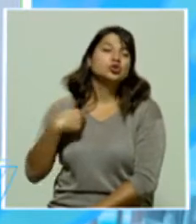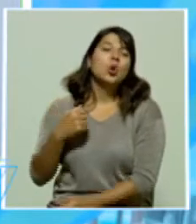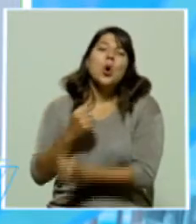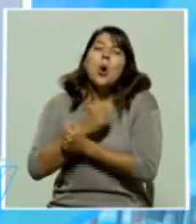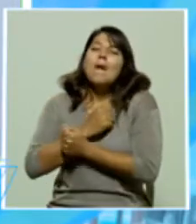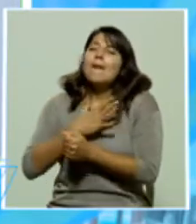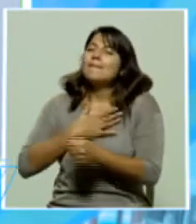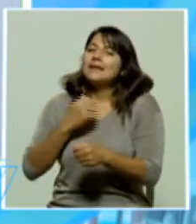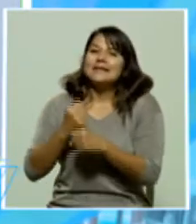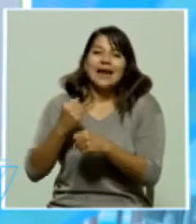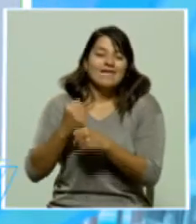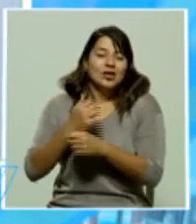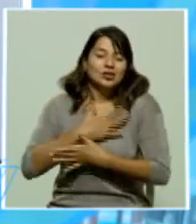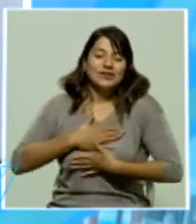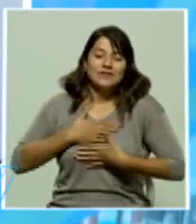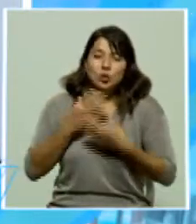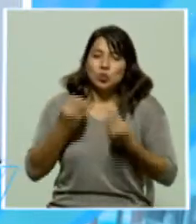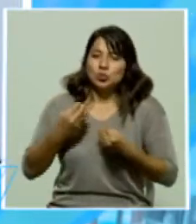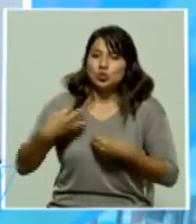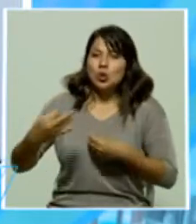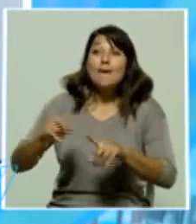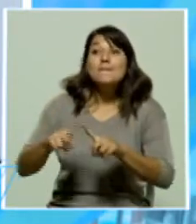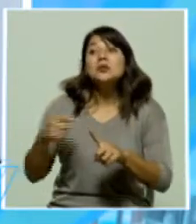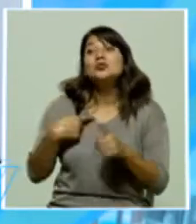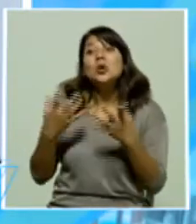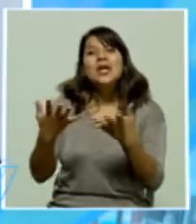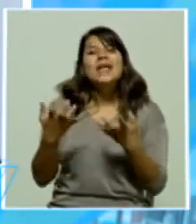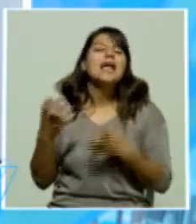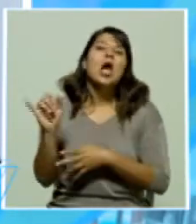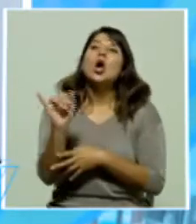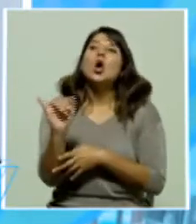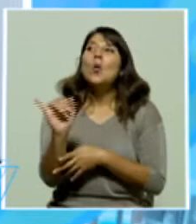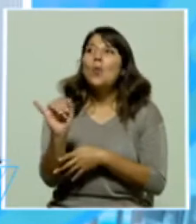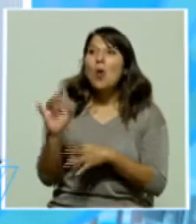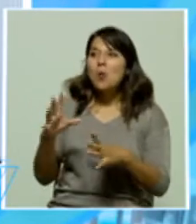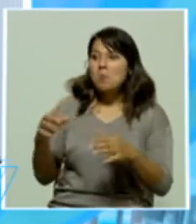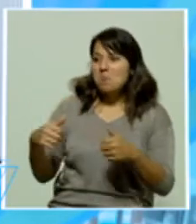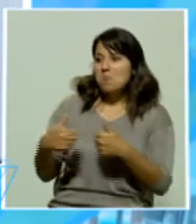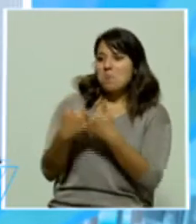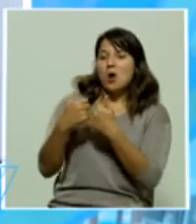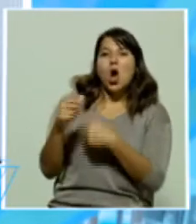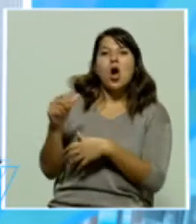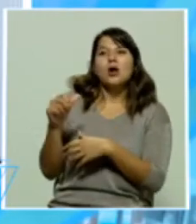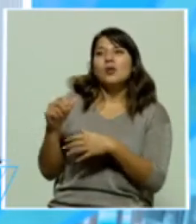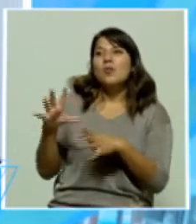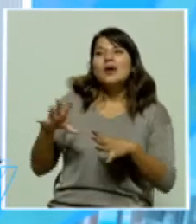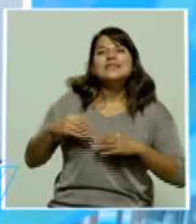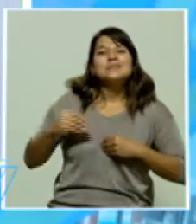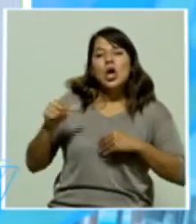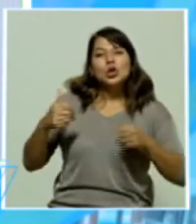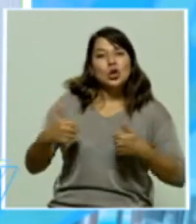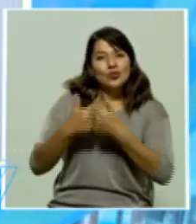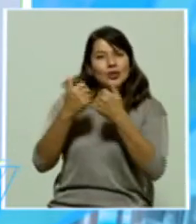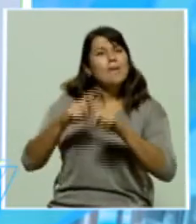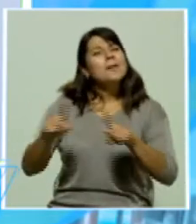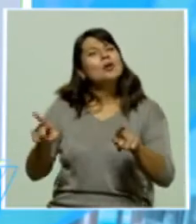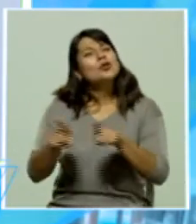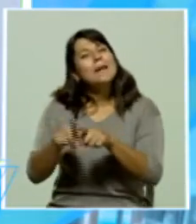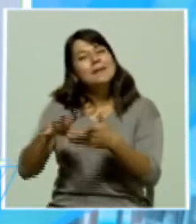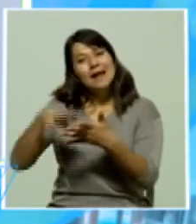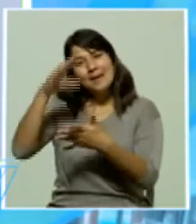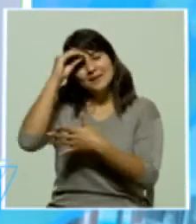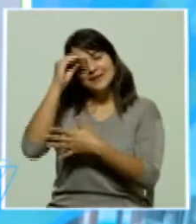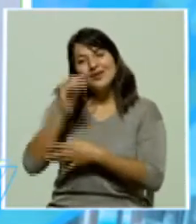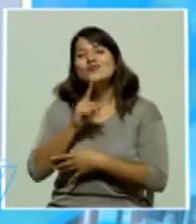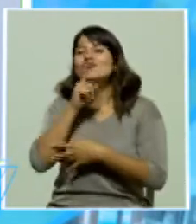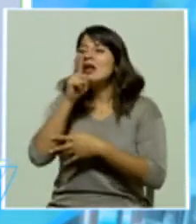días, realmente era como probar otro reto para mí, pero sobre todo aprender. Yo realmente valoro